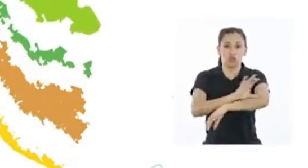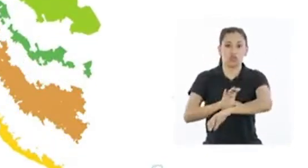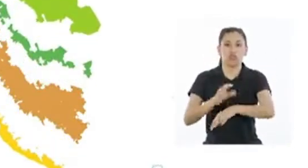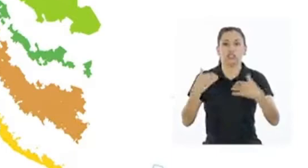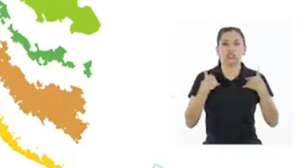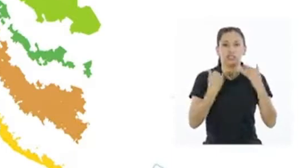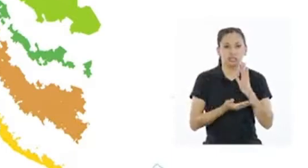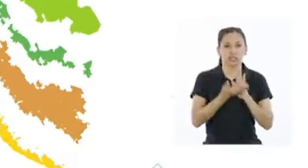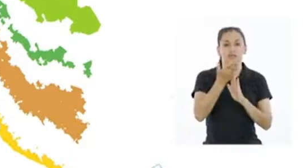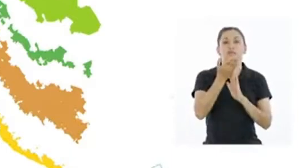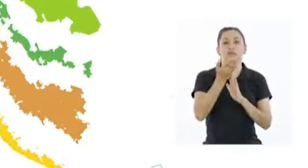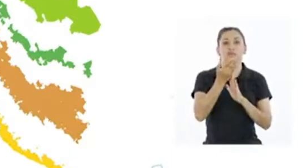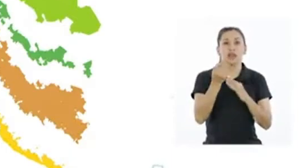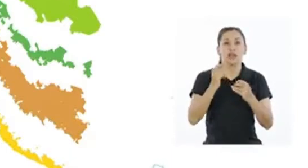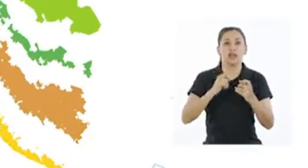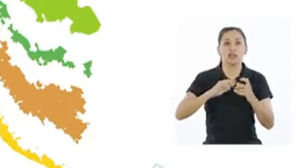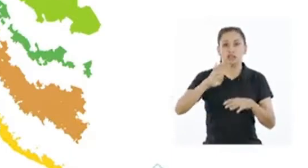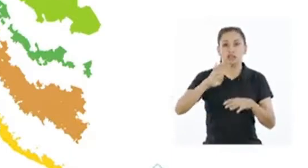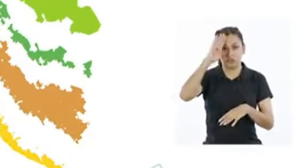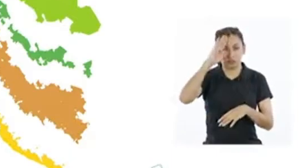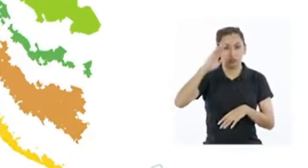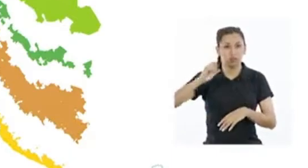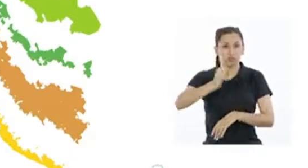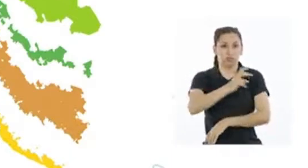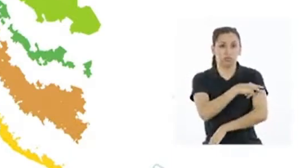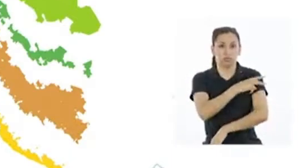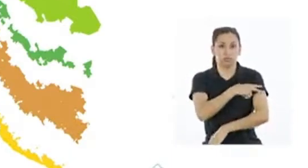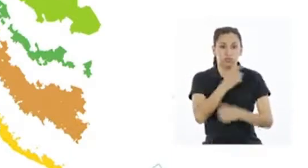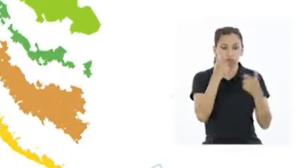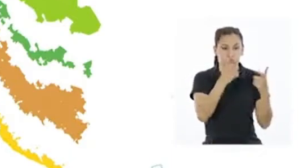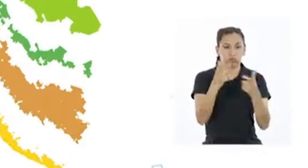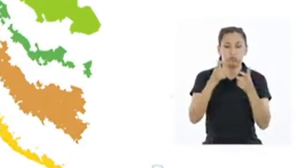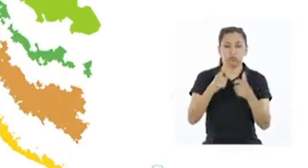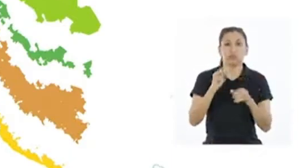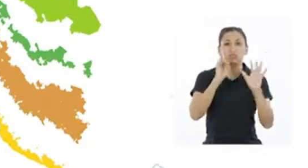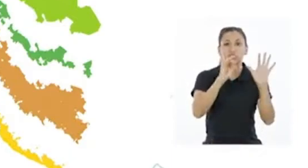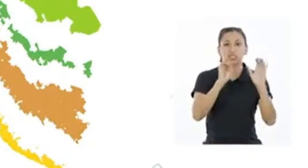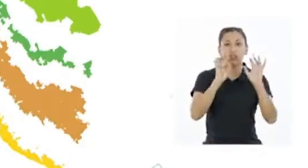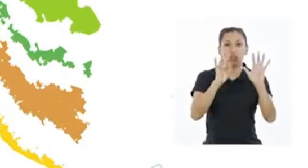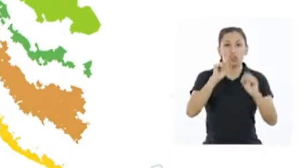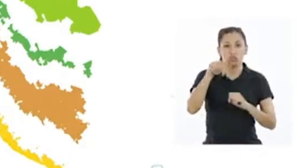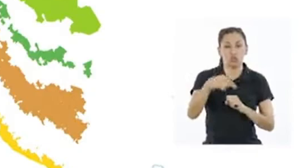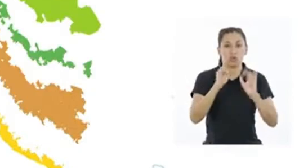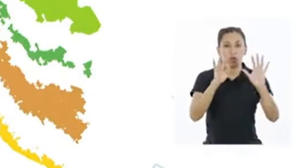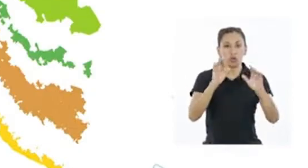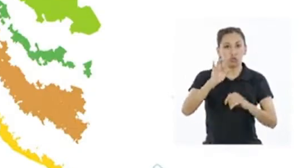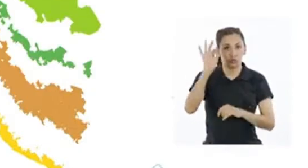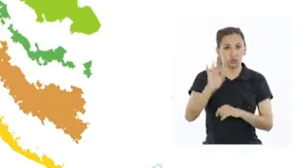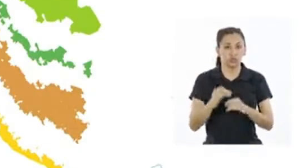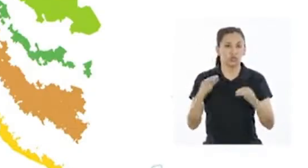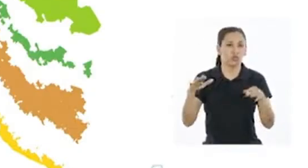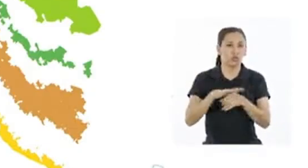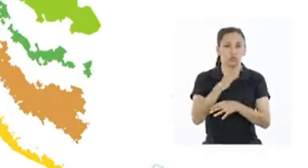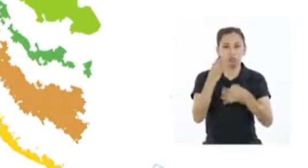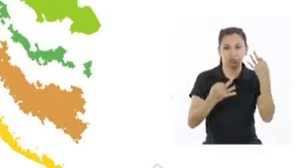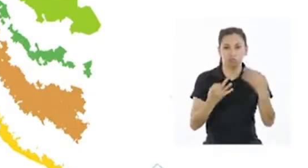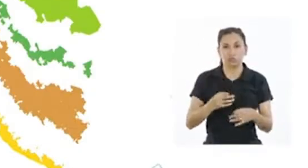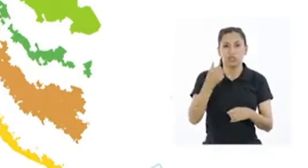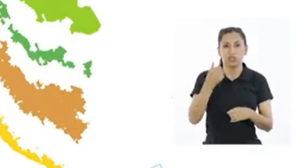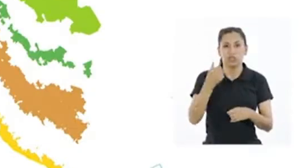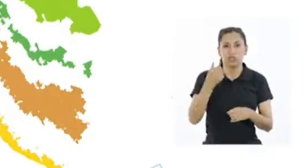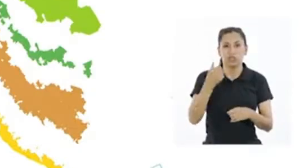costa registra la mayor cantidad de efectivos de serenazgo, el 68,8%, un total de